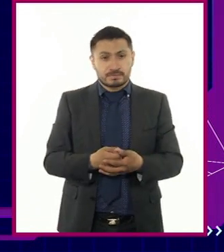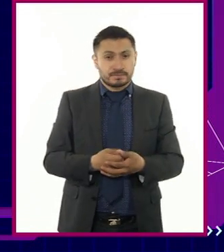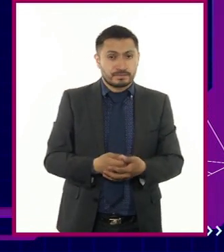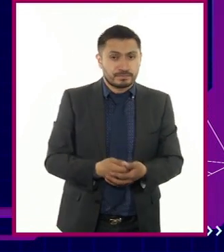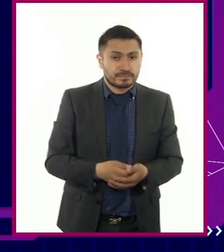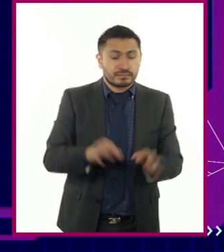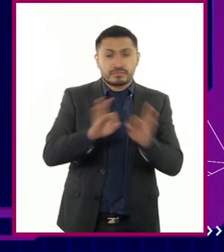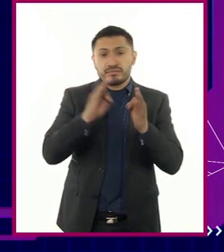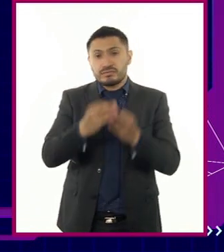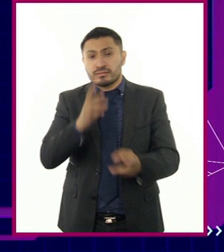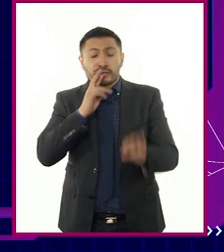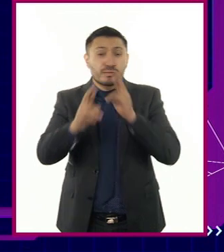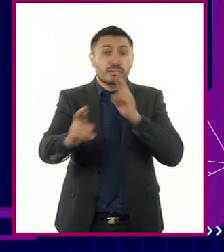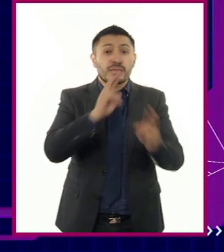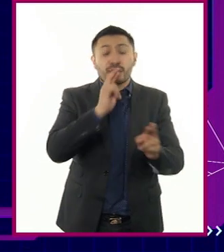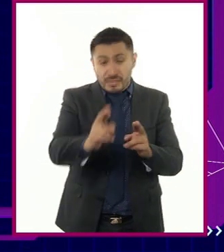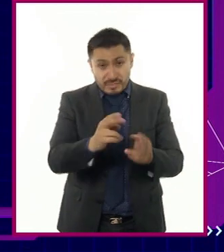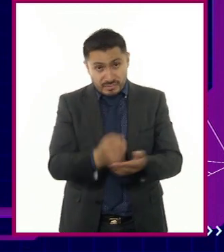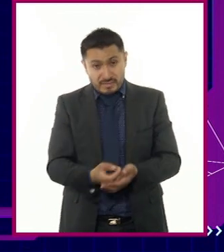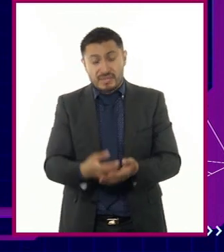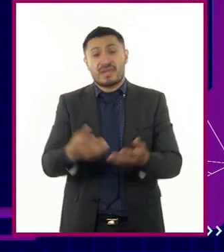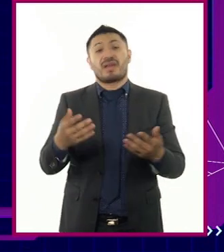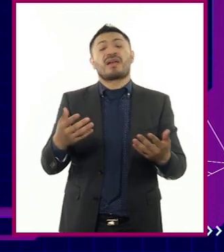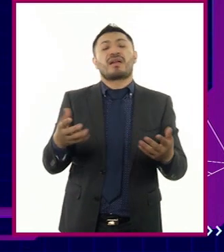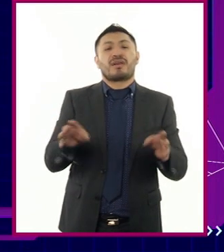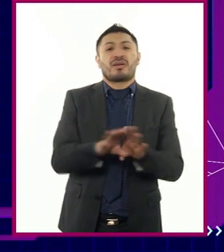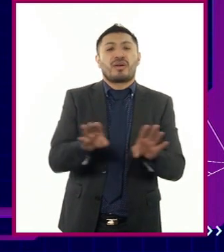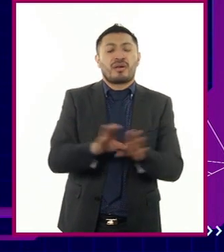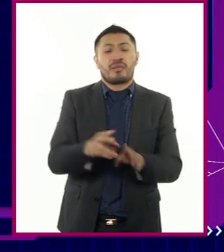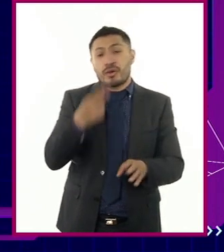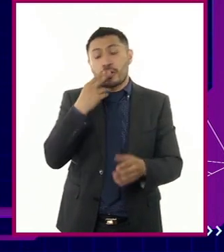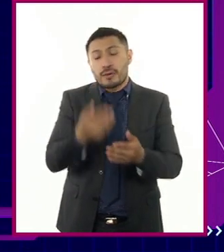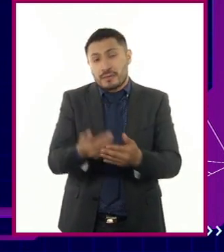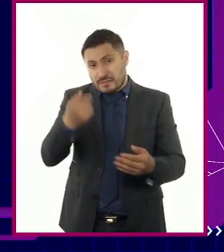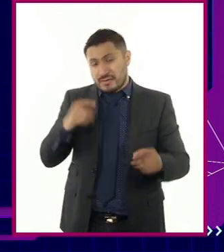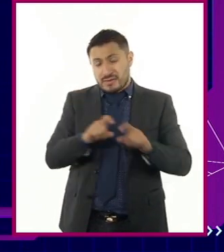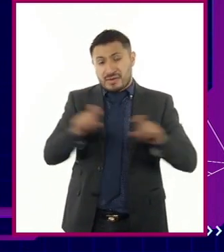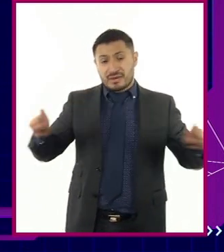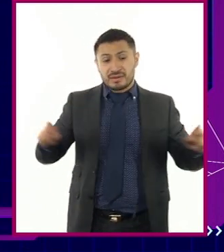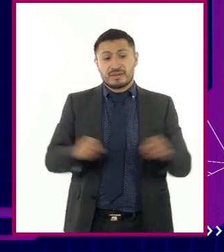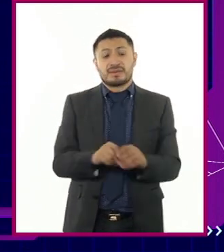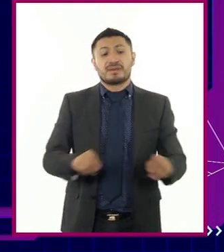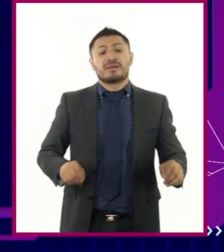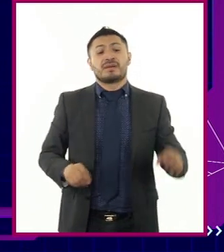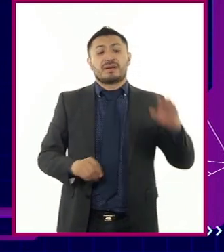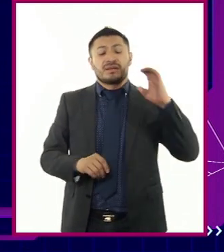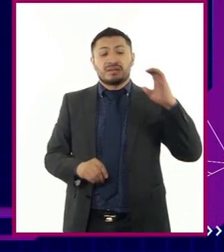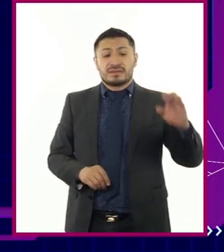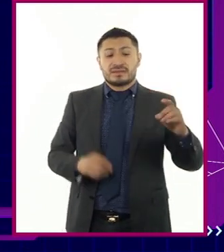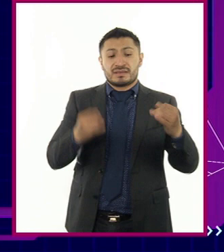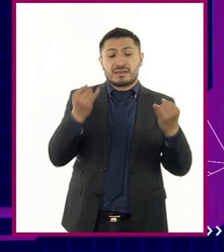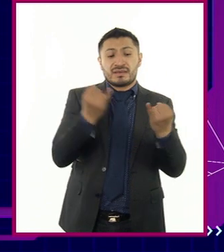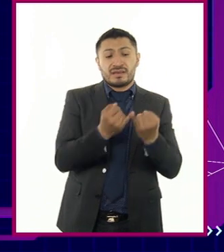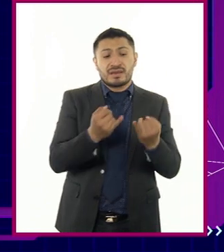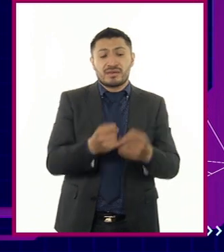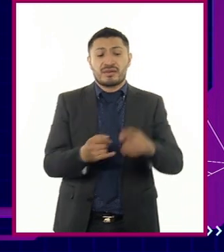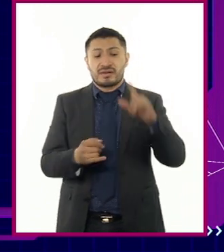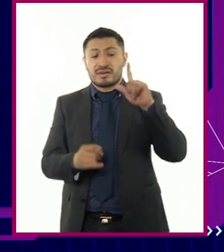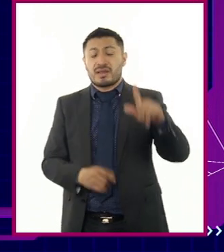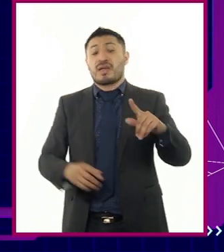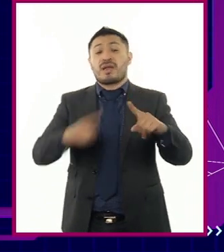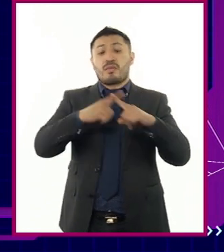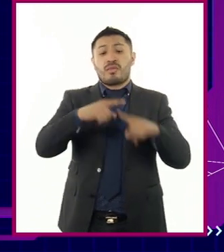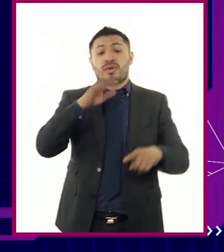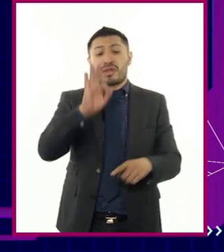manera de responder estas preguntas es comenzar con la fórmula anterior. La velocidad de la onda es igual a la longitud de la onda por